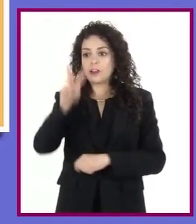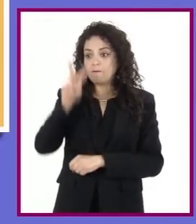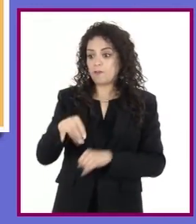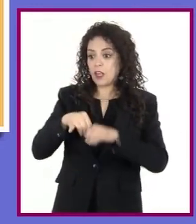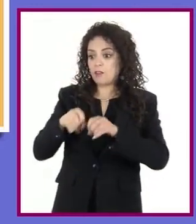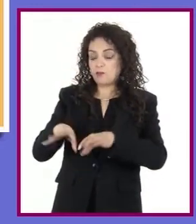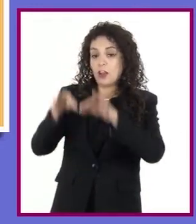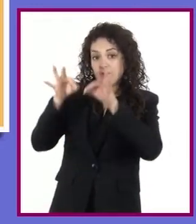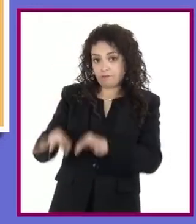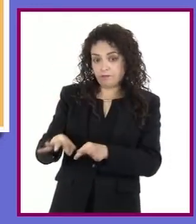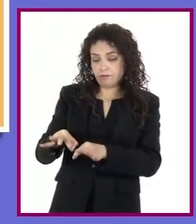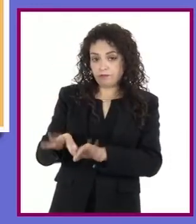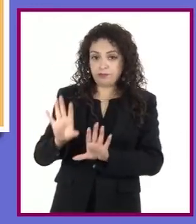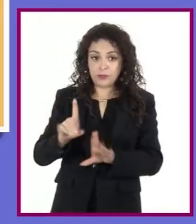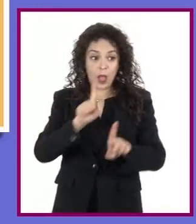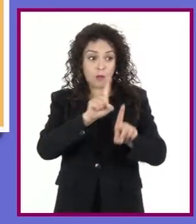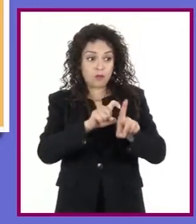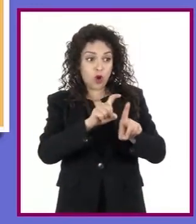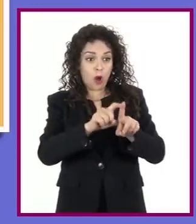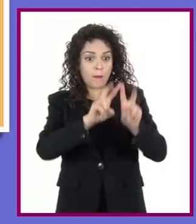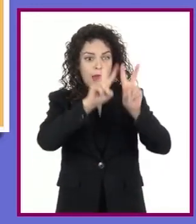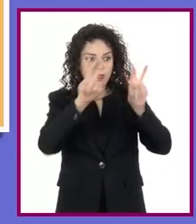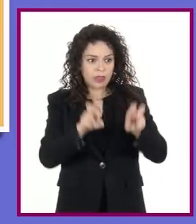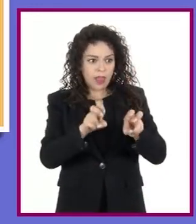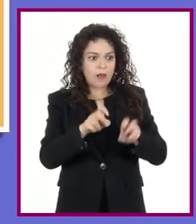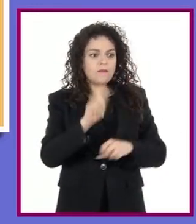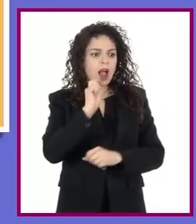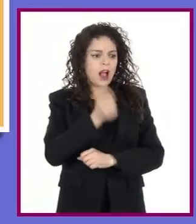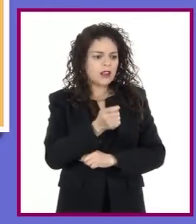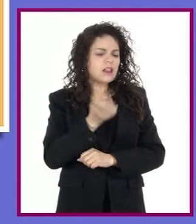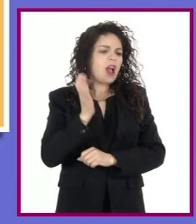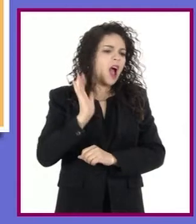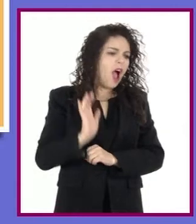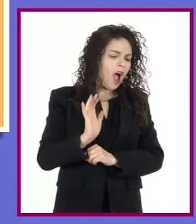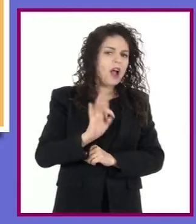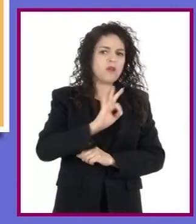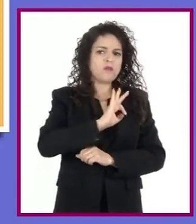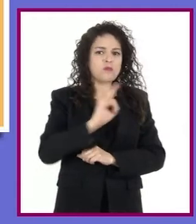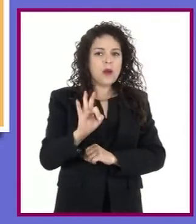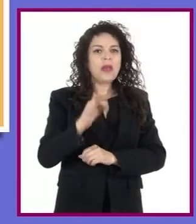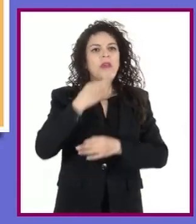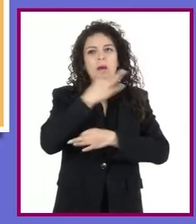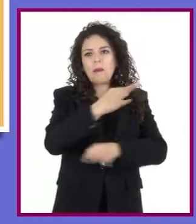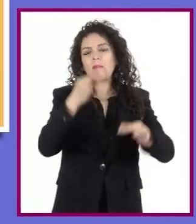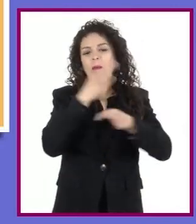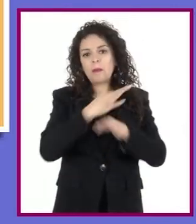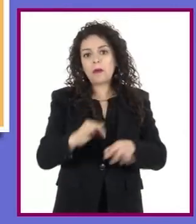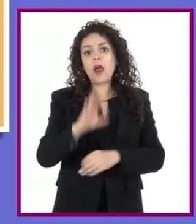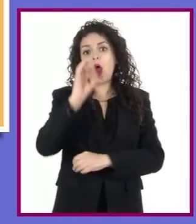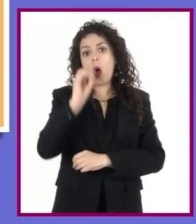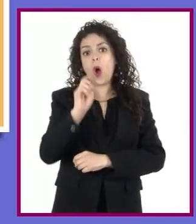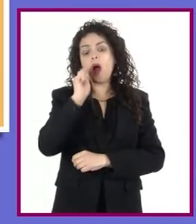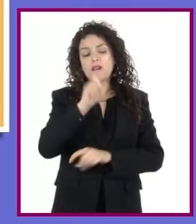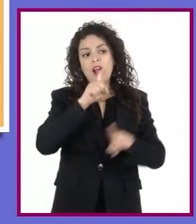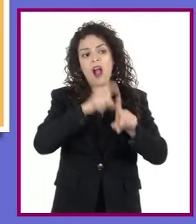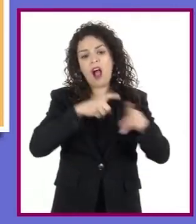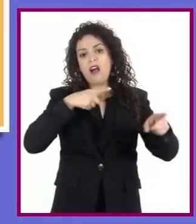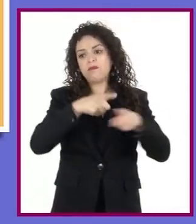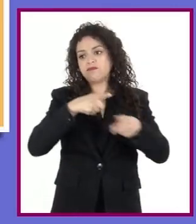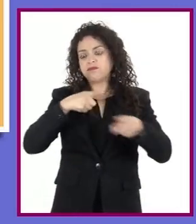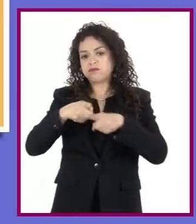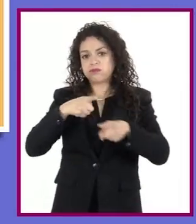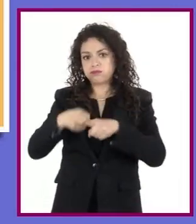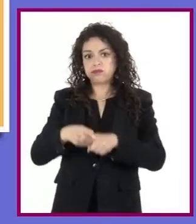Como broma, pueden convertir un tema en tendencia o volverlo una sátira. Al difamar, se puede destruir la imagen pública de